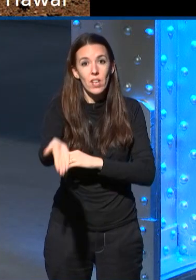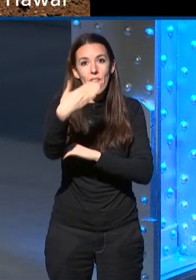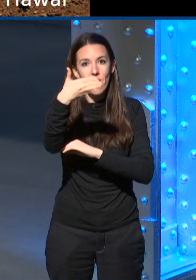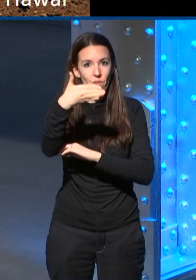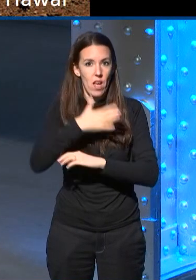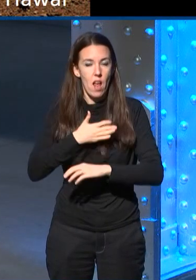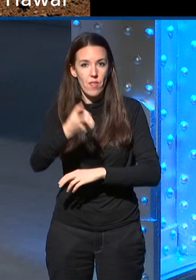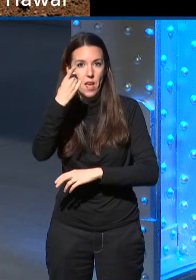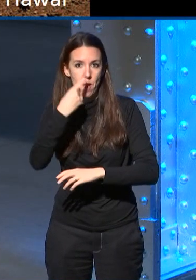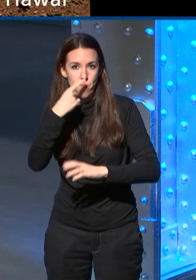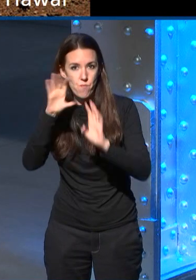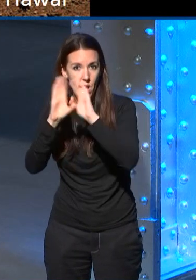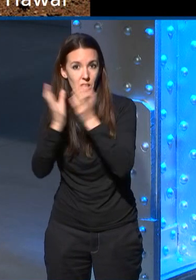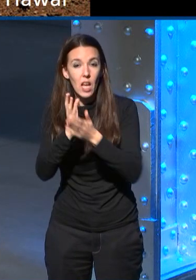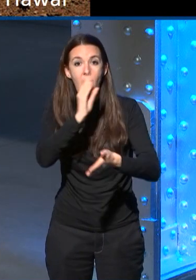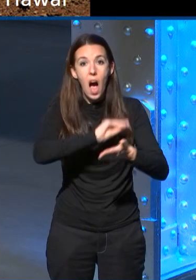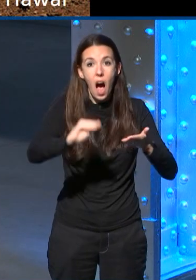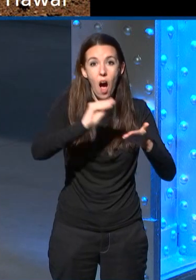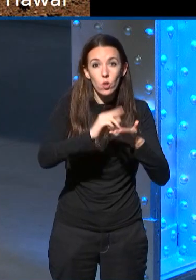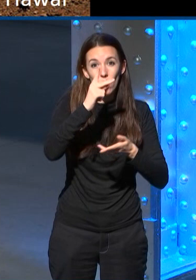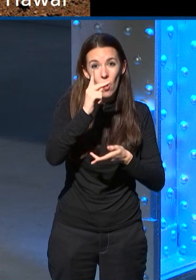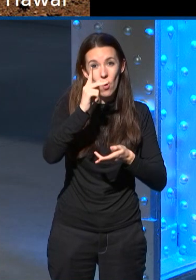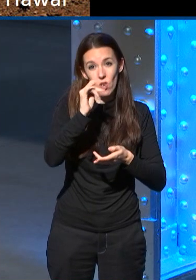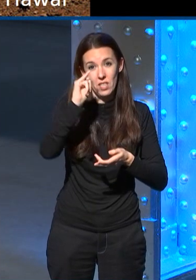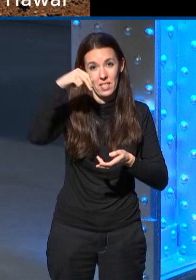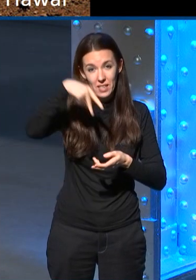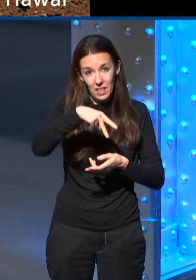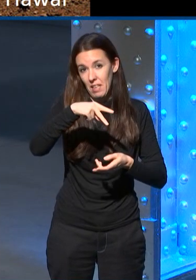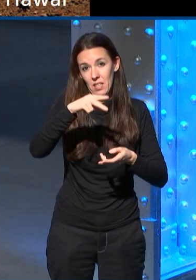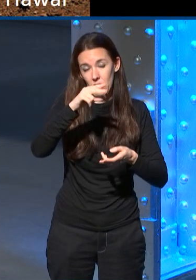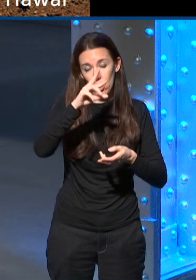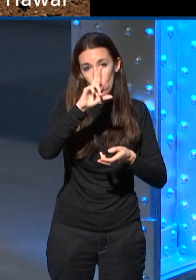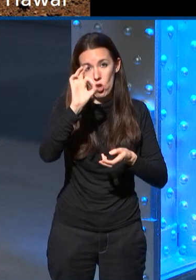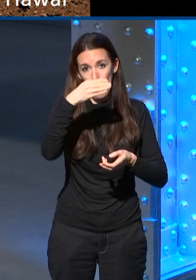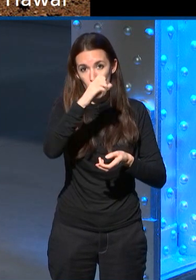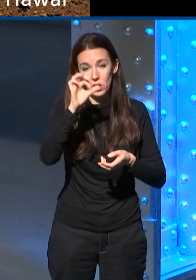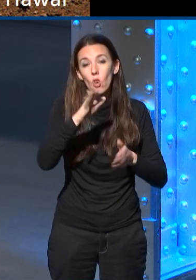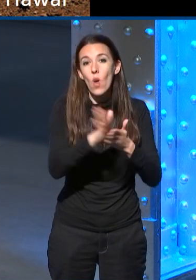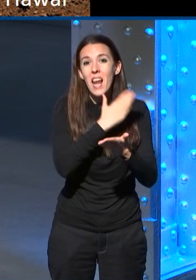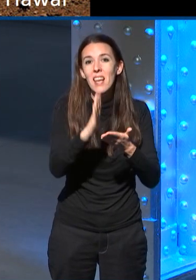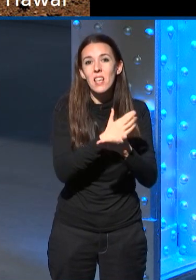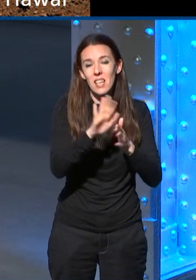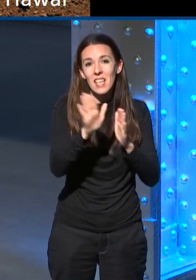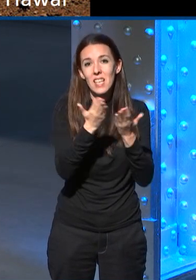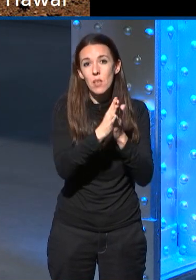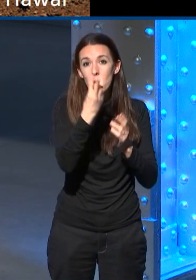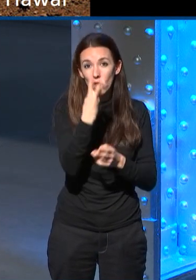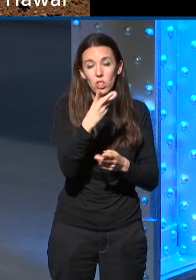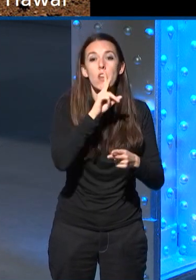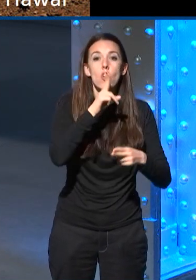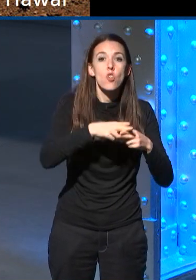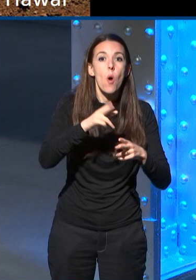Marte. Hay un autor que se llama Kim Stanley Robinson que escribió 3 libros, que eran Marte rojo, cuando llega